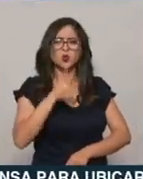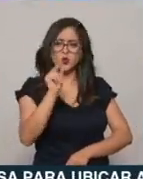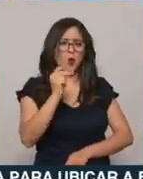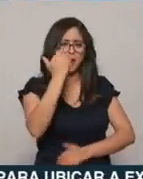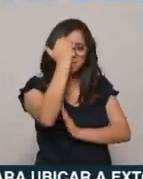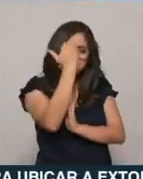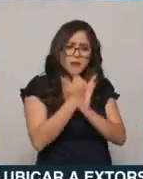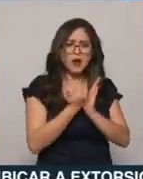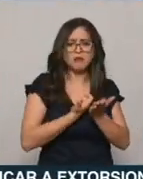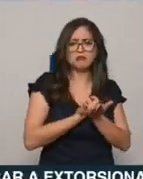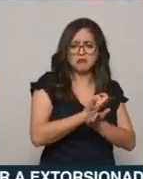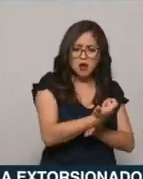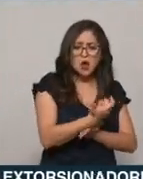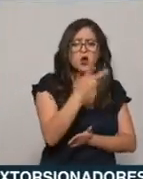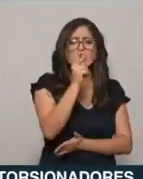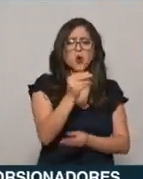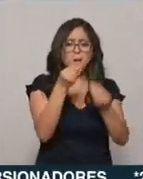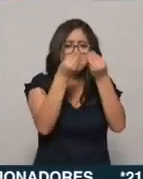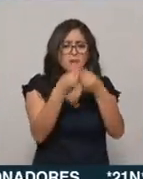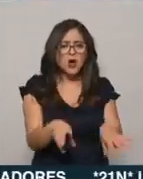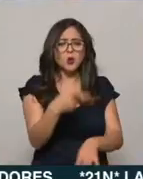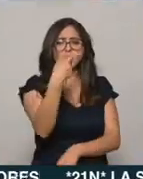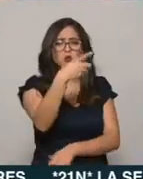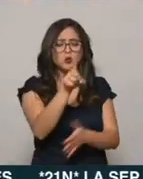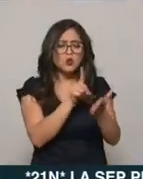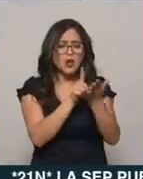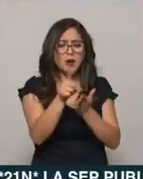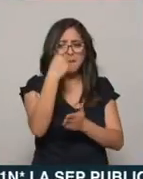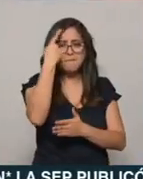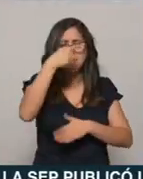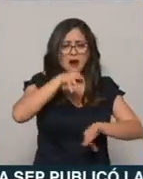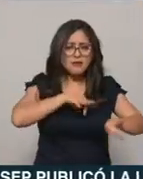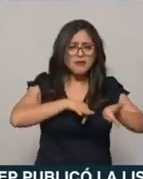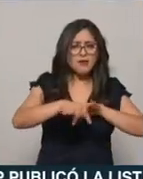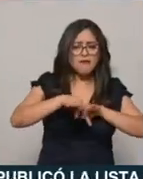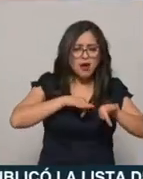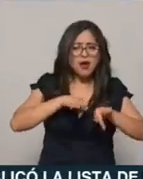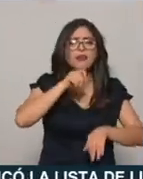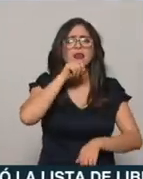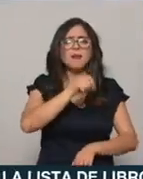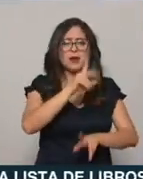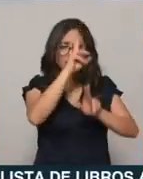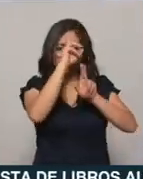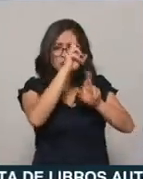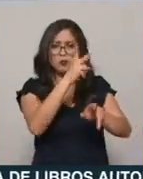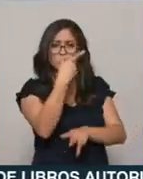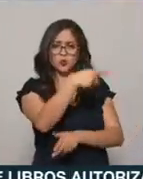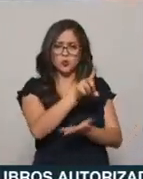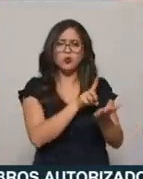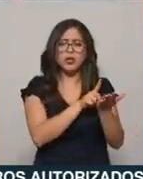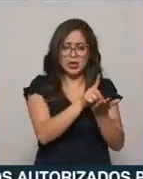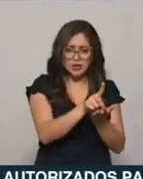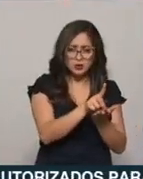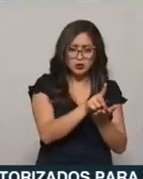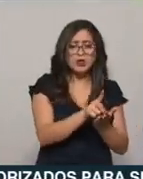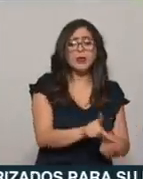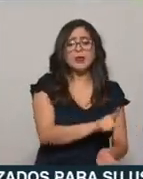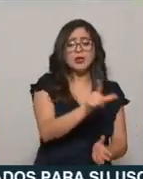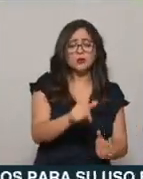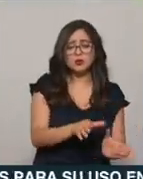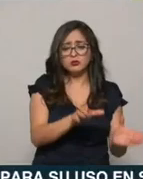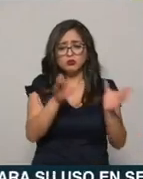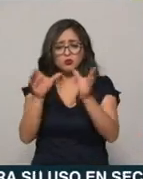sueldo, que no pierdan sus derechos a la antigüedad laboral y que sean tratados con respeto. Mientras tanto, la